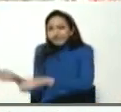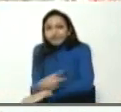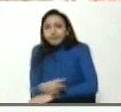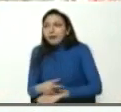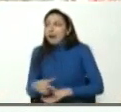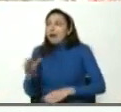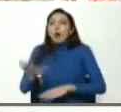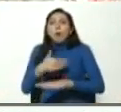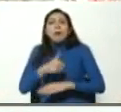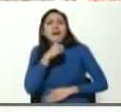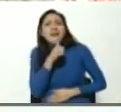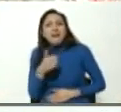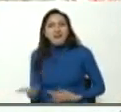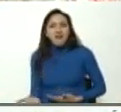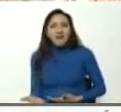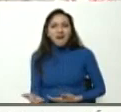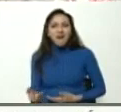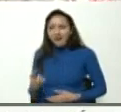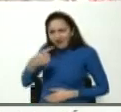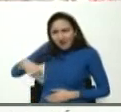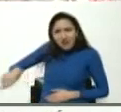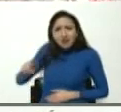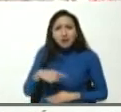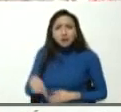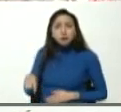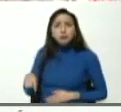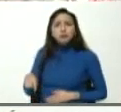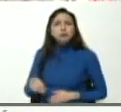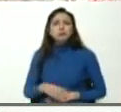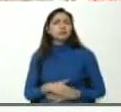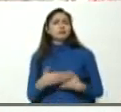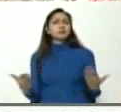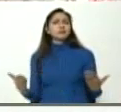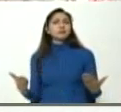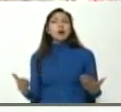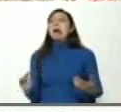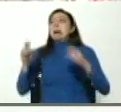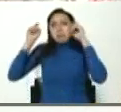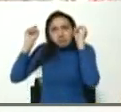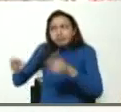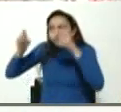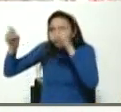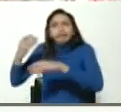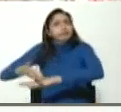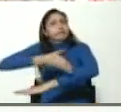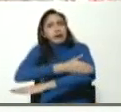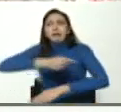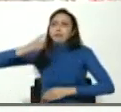culpas de él o de ella es que no los hemos formado